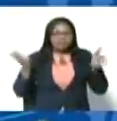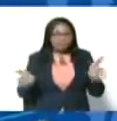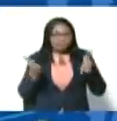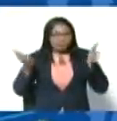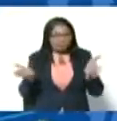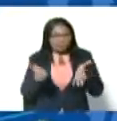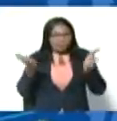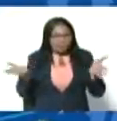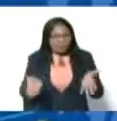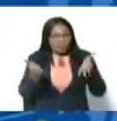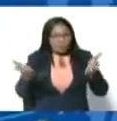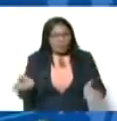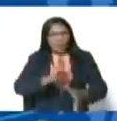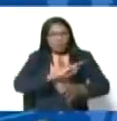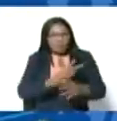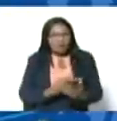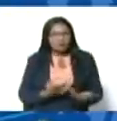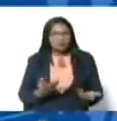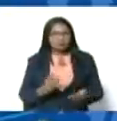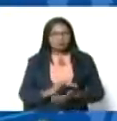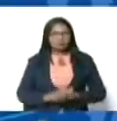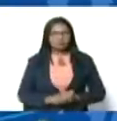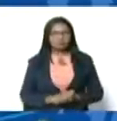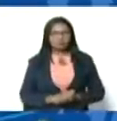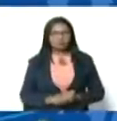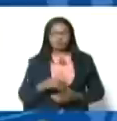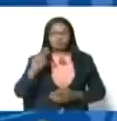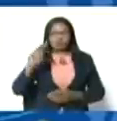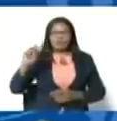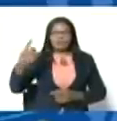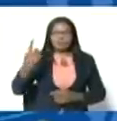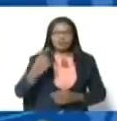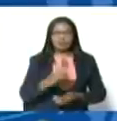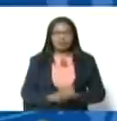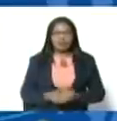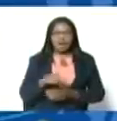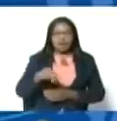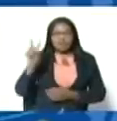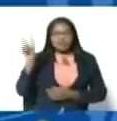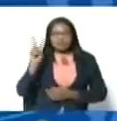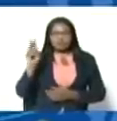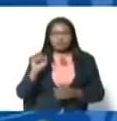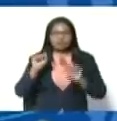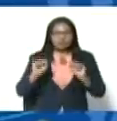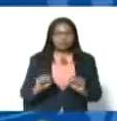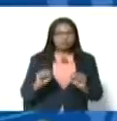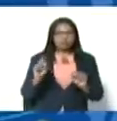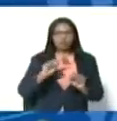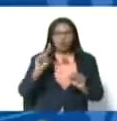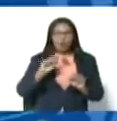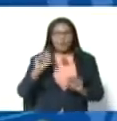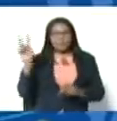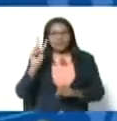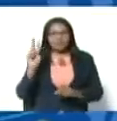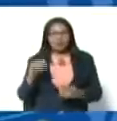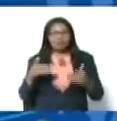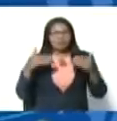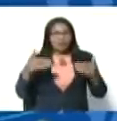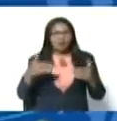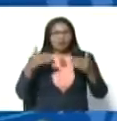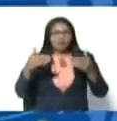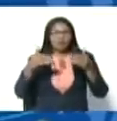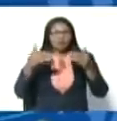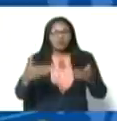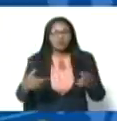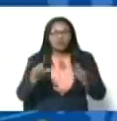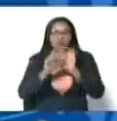empujando para levantar. Nunca. Y Venezuela no se paró, Venezuela no se detuvo.